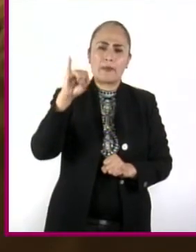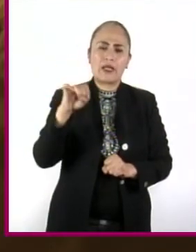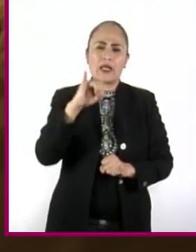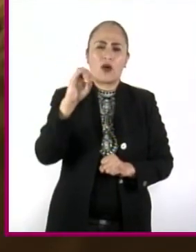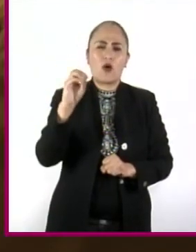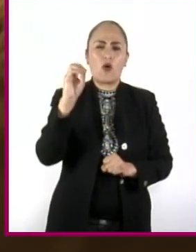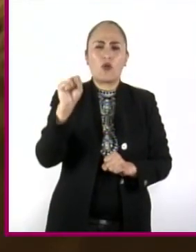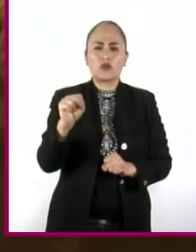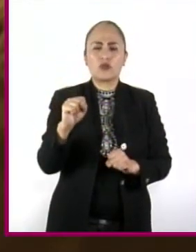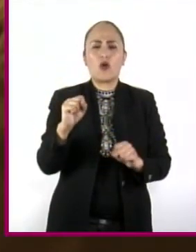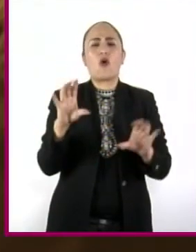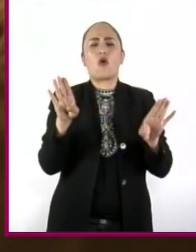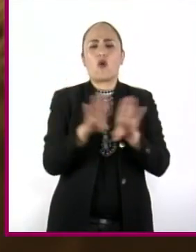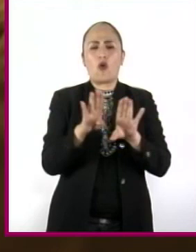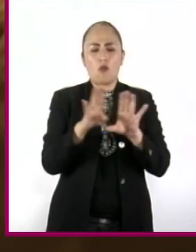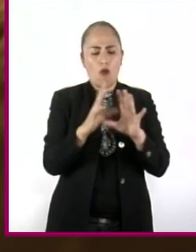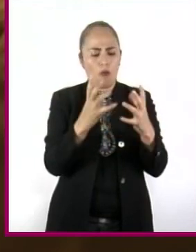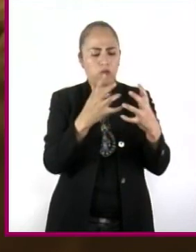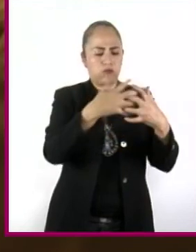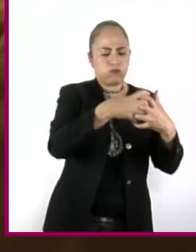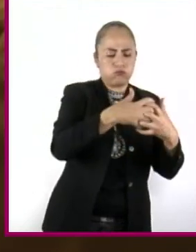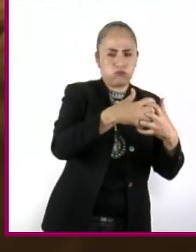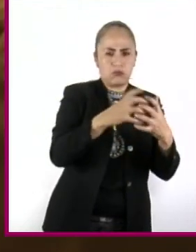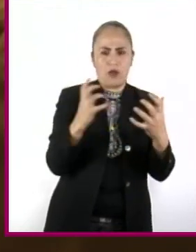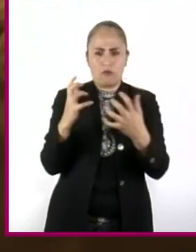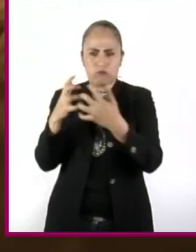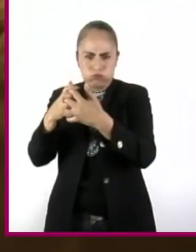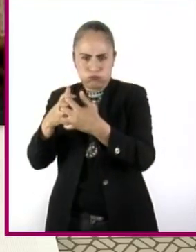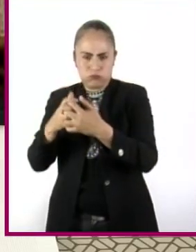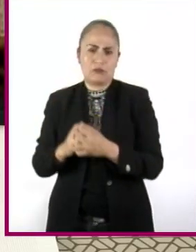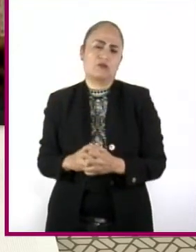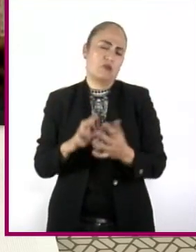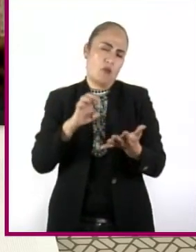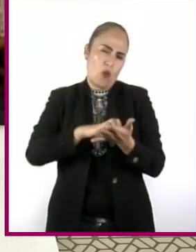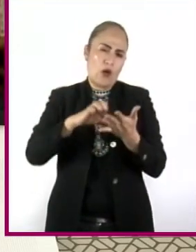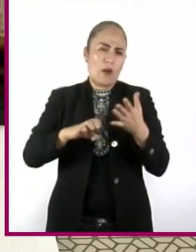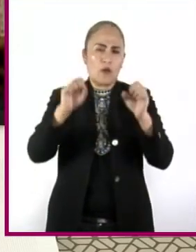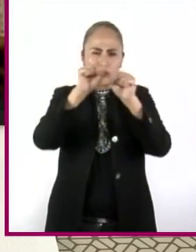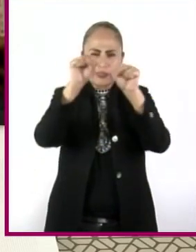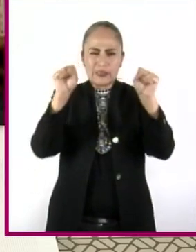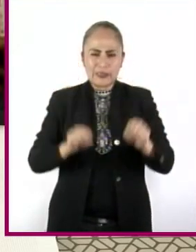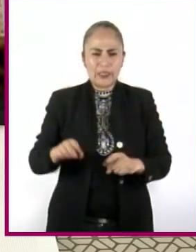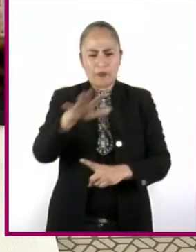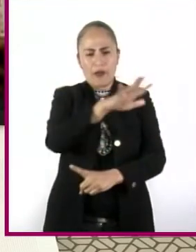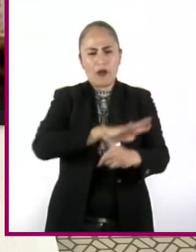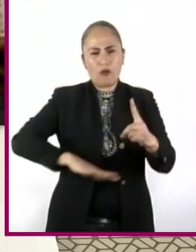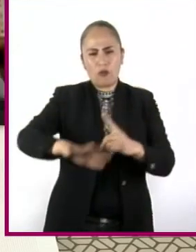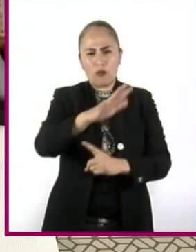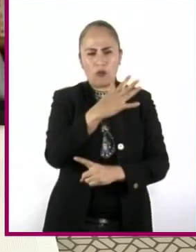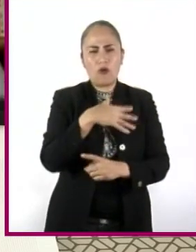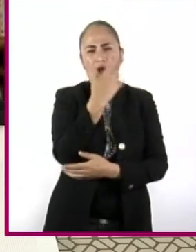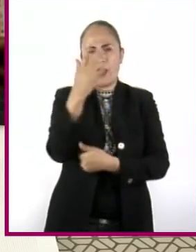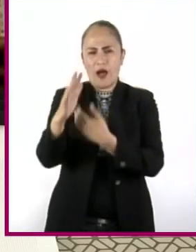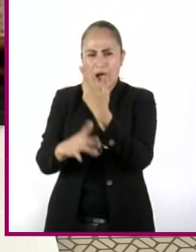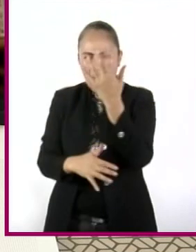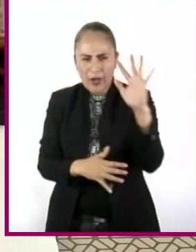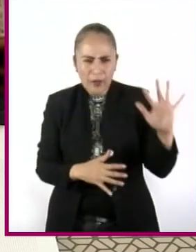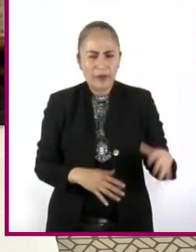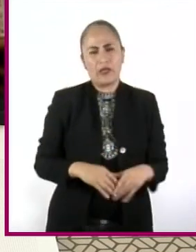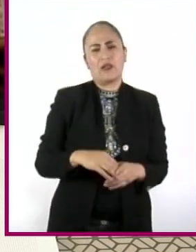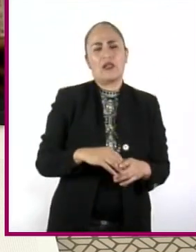están integrados los sistemas. Por ejemplo, los sistemas ecológicos, el clima, las